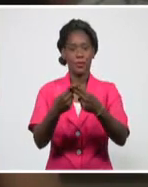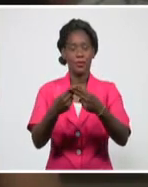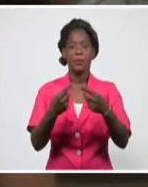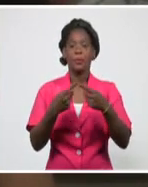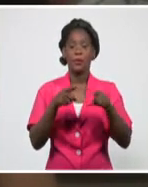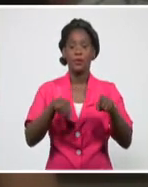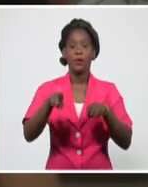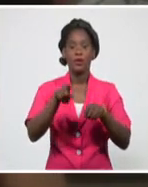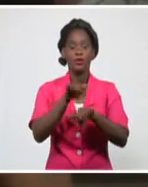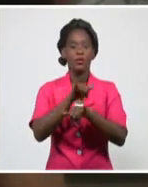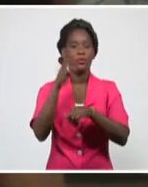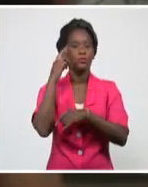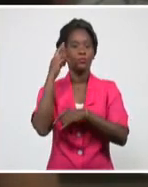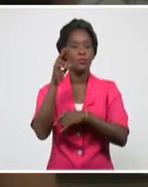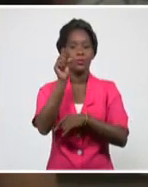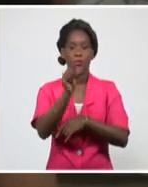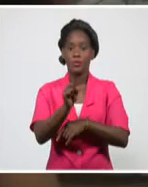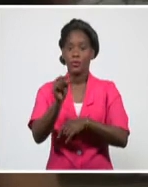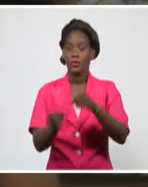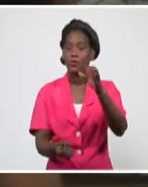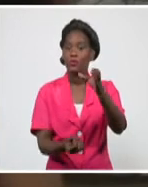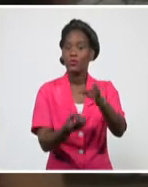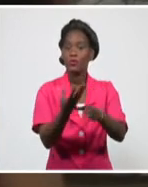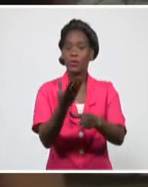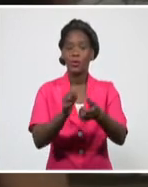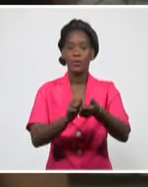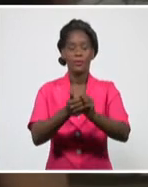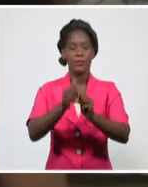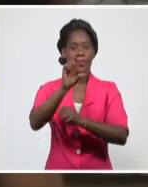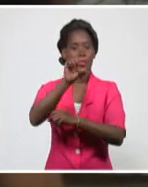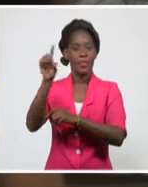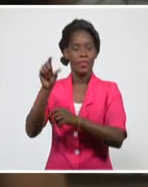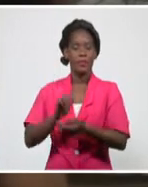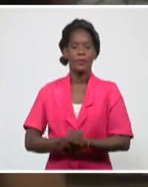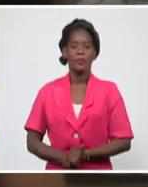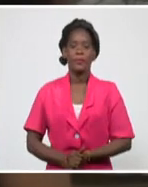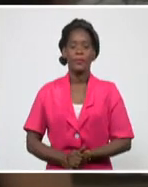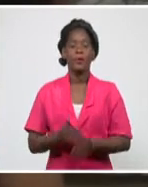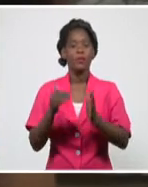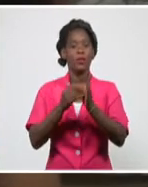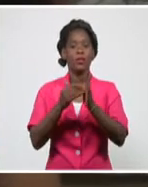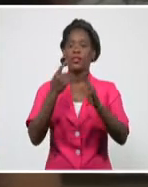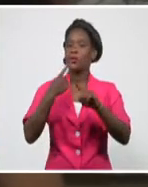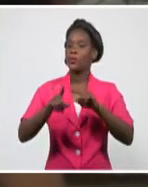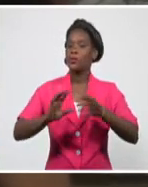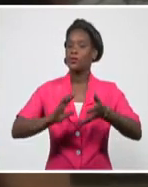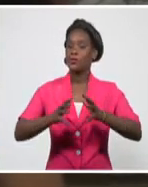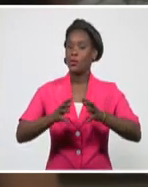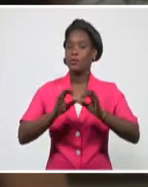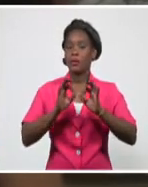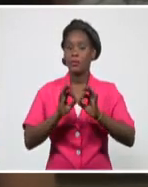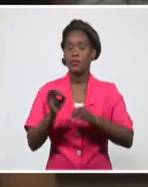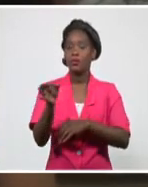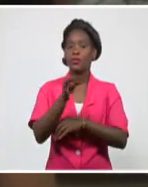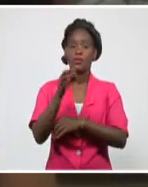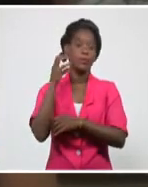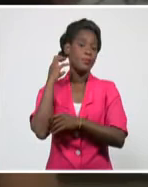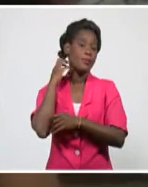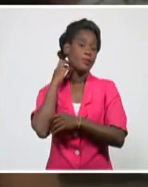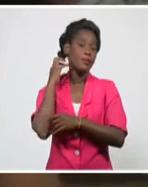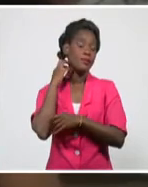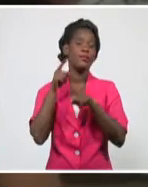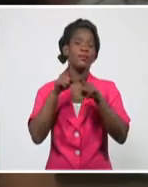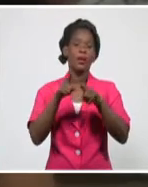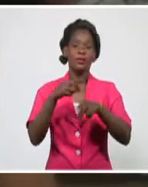fundadores del organismo. En horas de la tarde está previsto realizar de forma virtual en el municipio de Manzanillo la gala